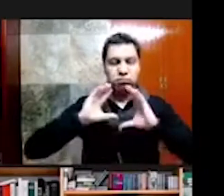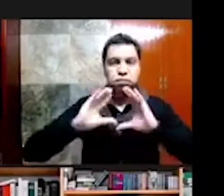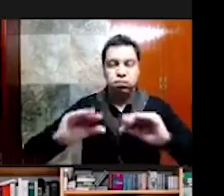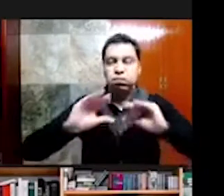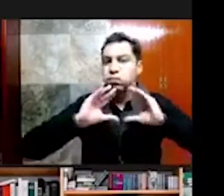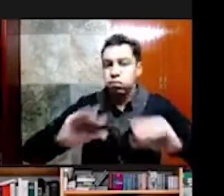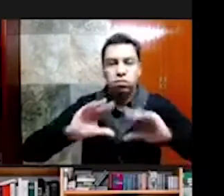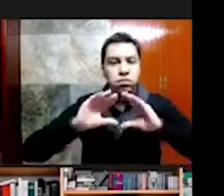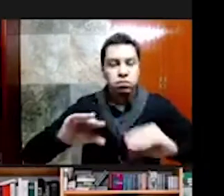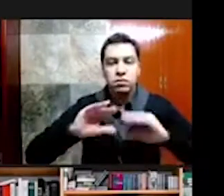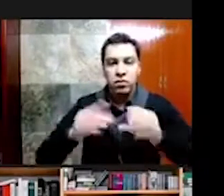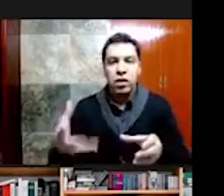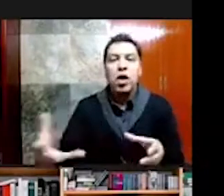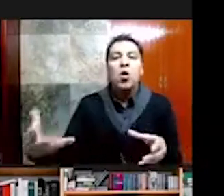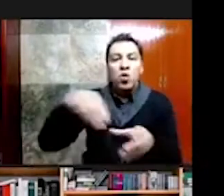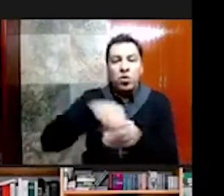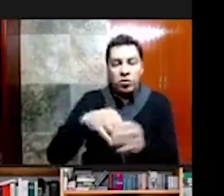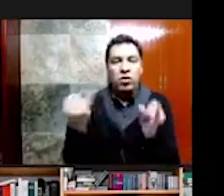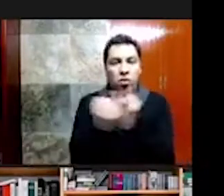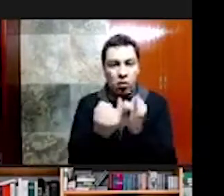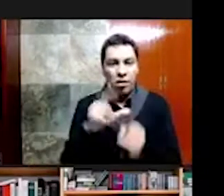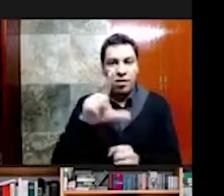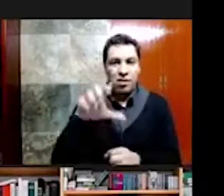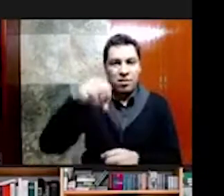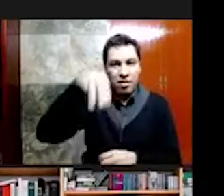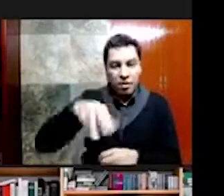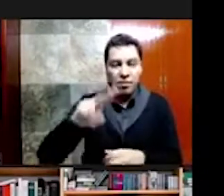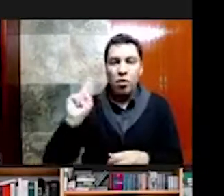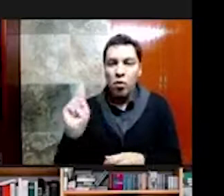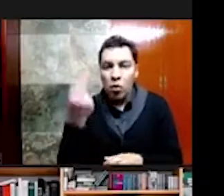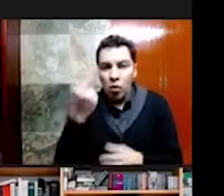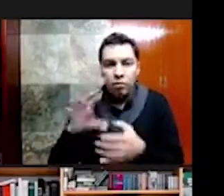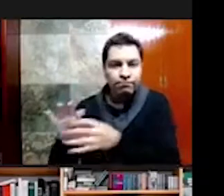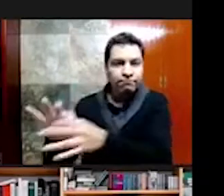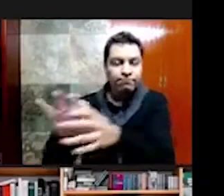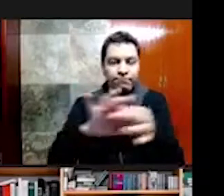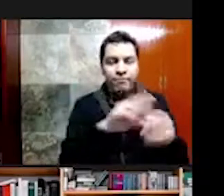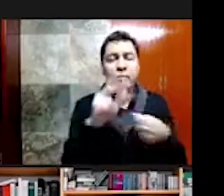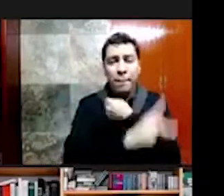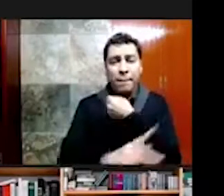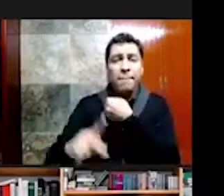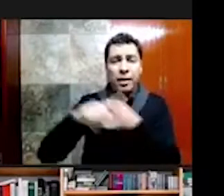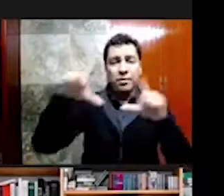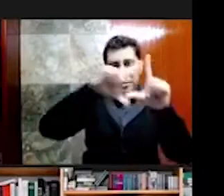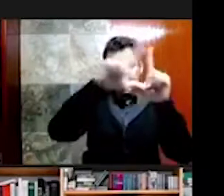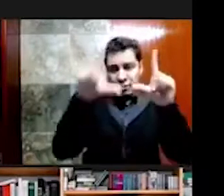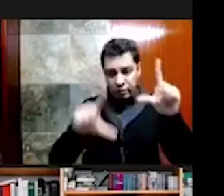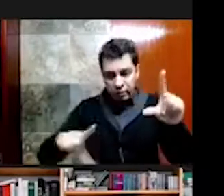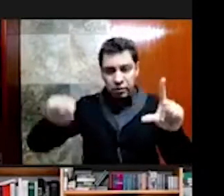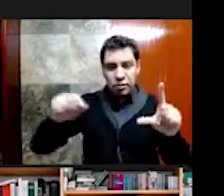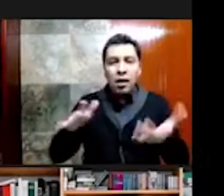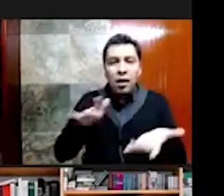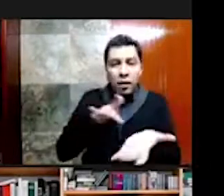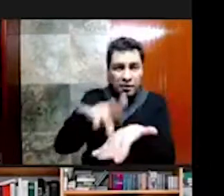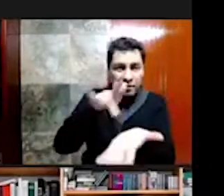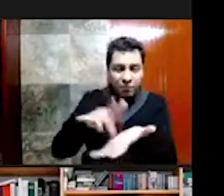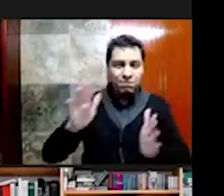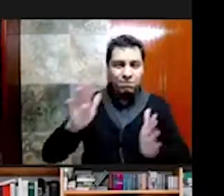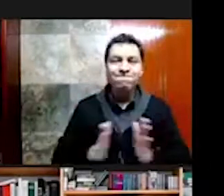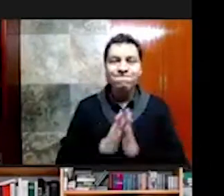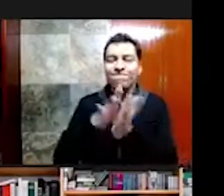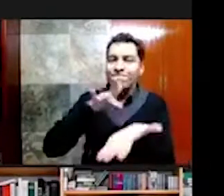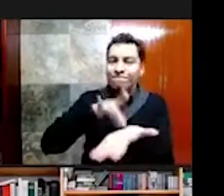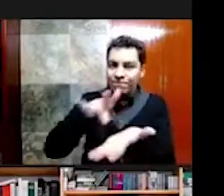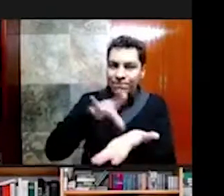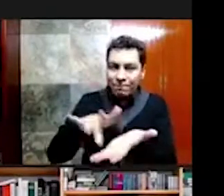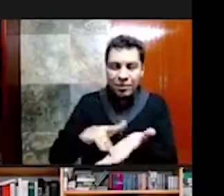una instancia junto con las demás universidades del país, que hemos estado apoyando constantemente,